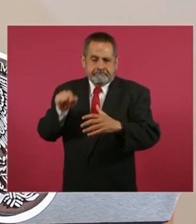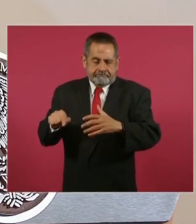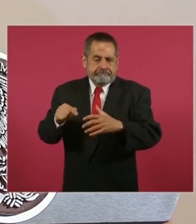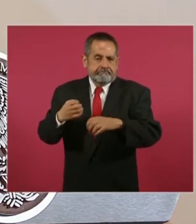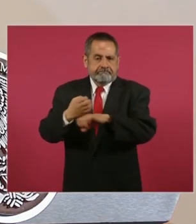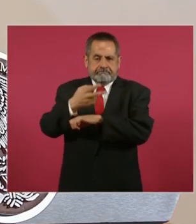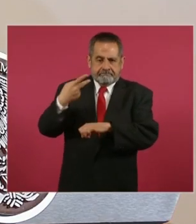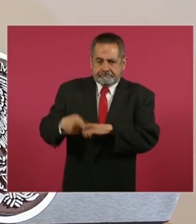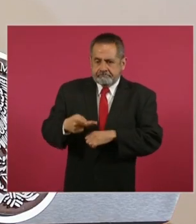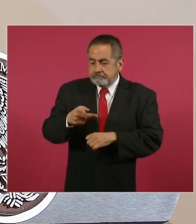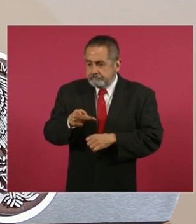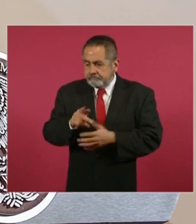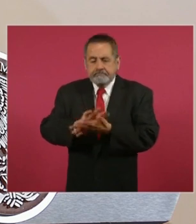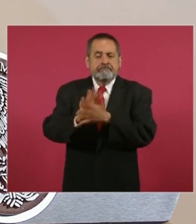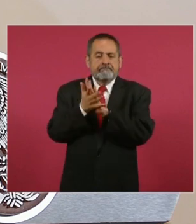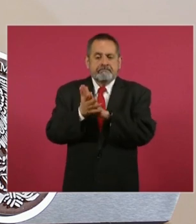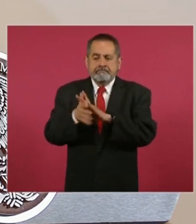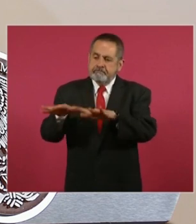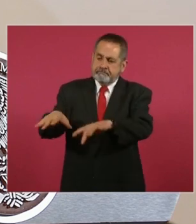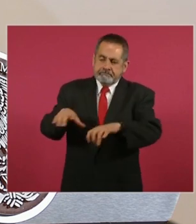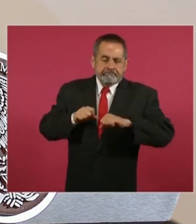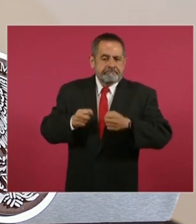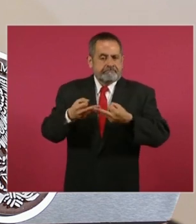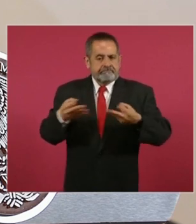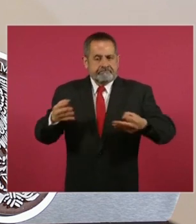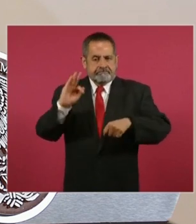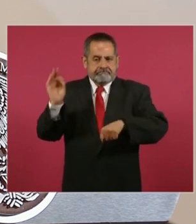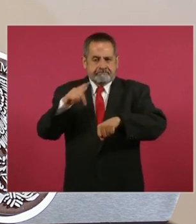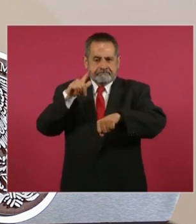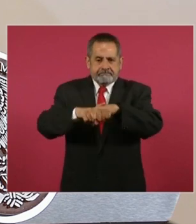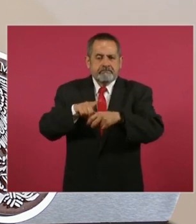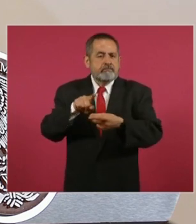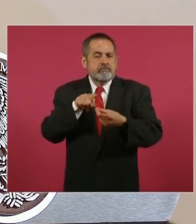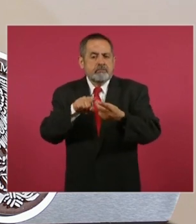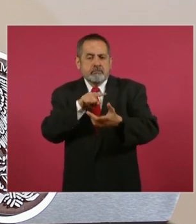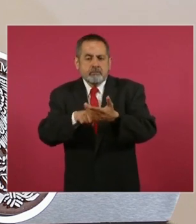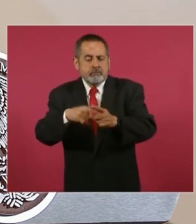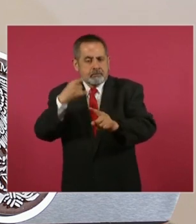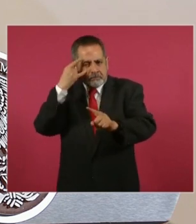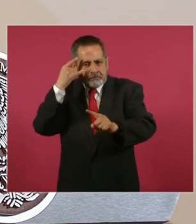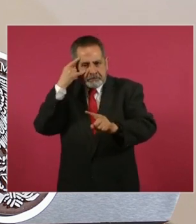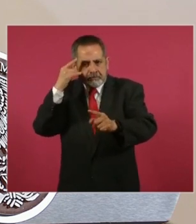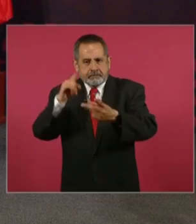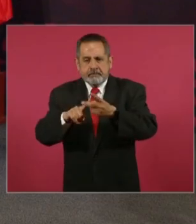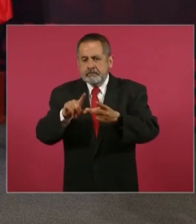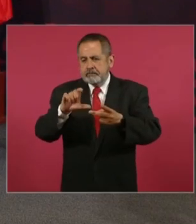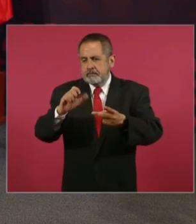estatales, y las logramos convertir federales en el estado de Campeche. Aguanjá,